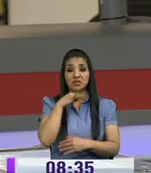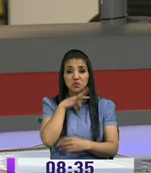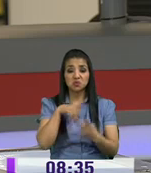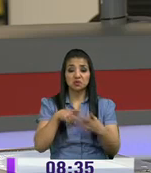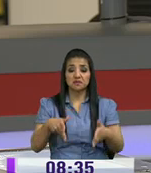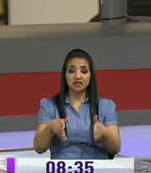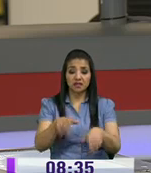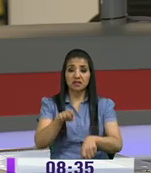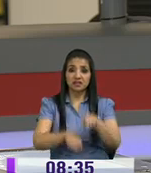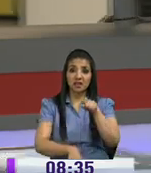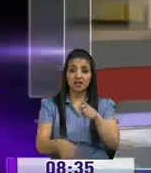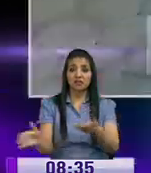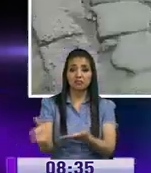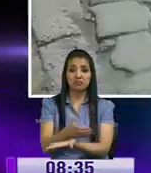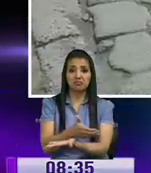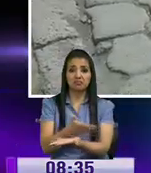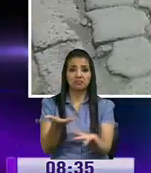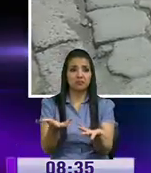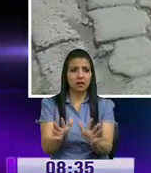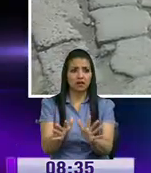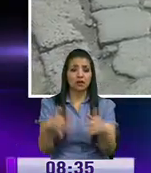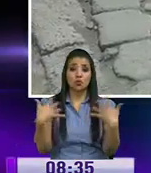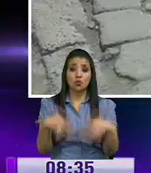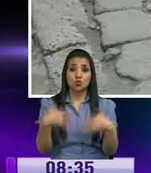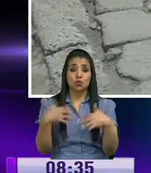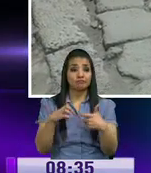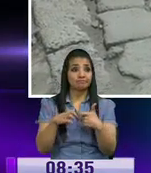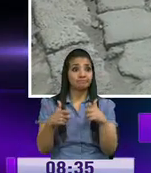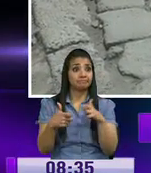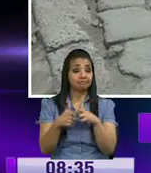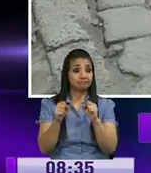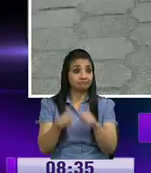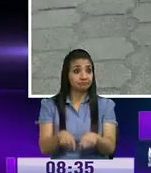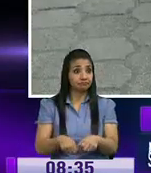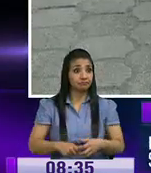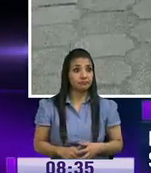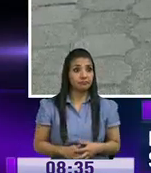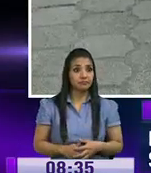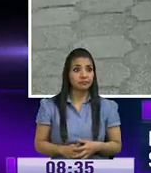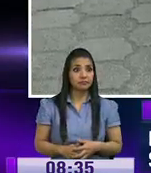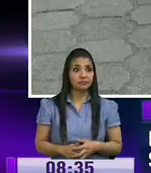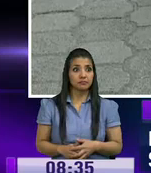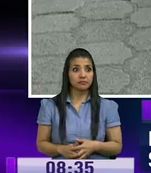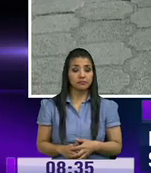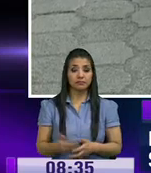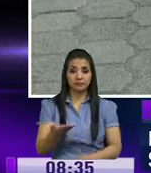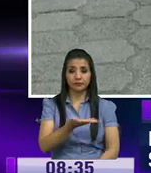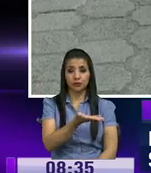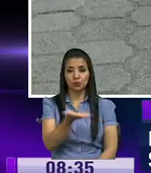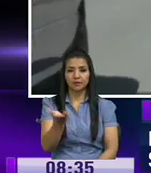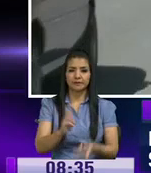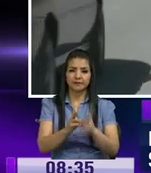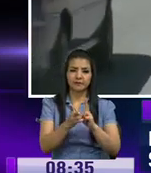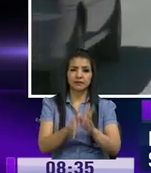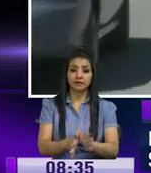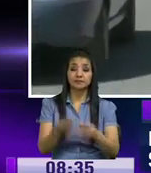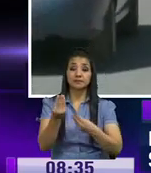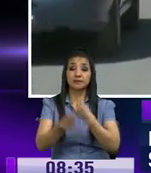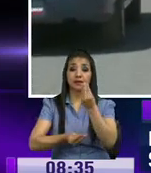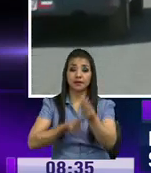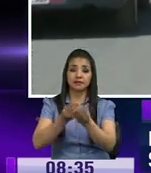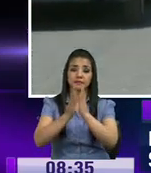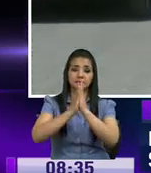vías, recolección lenta, o un dolor de cabeza, realmente un dolor de cabeza. Así que para ustedes, vecinos, no nos queda otra